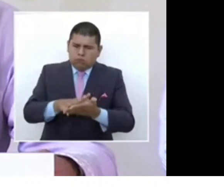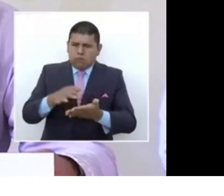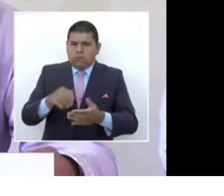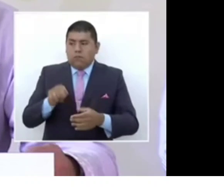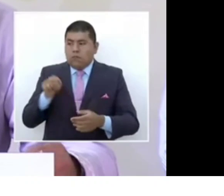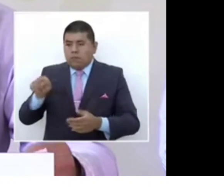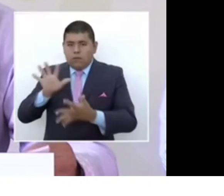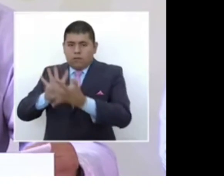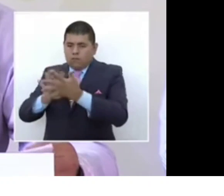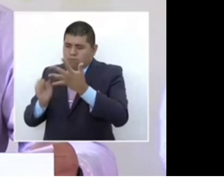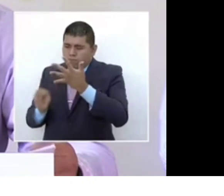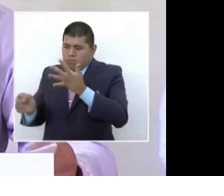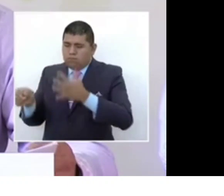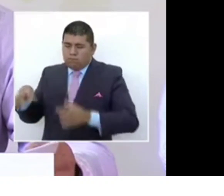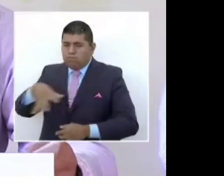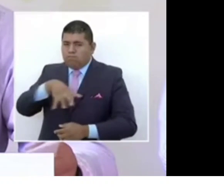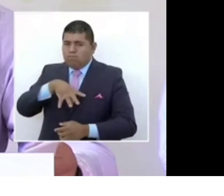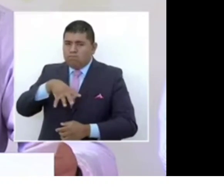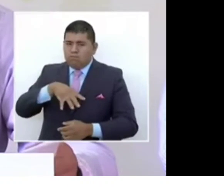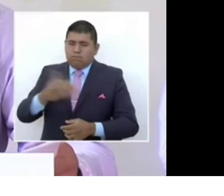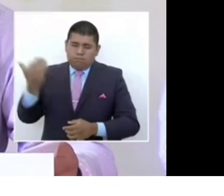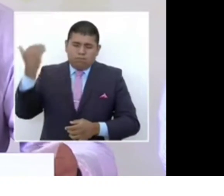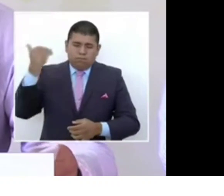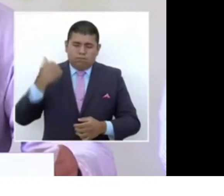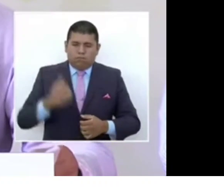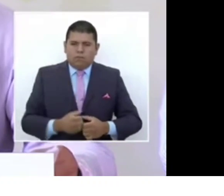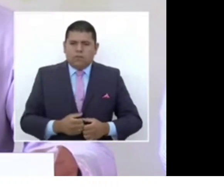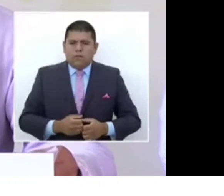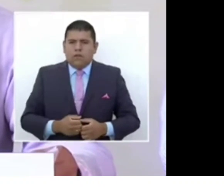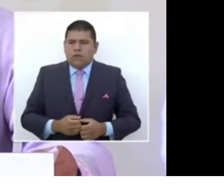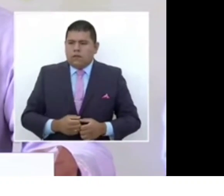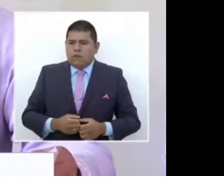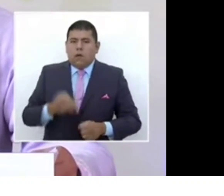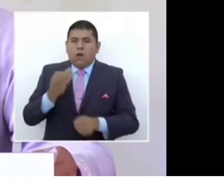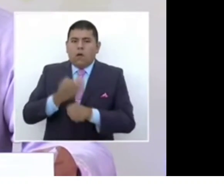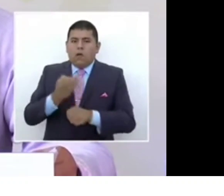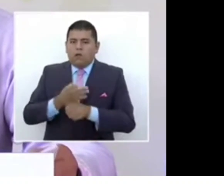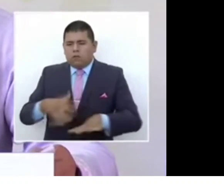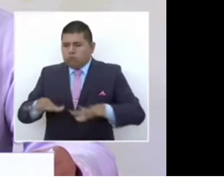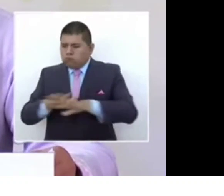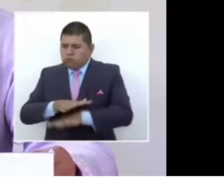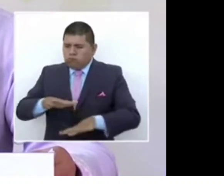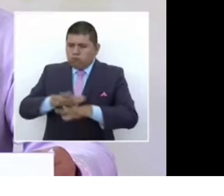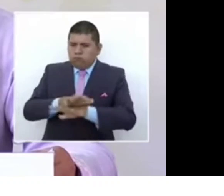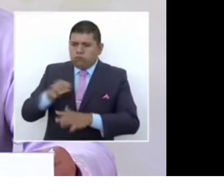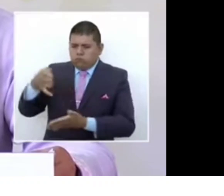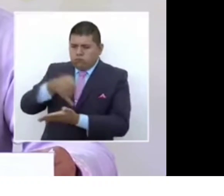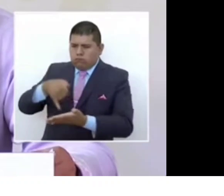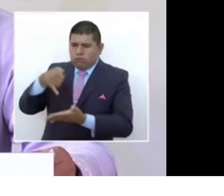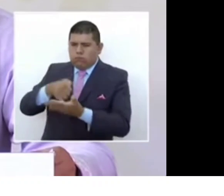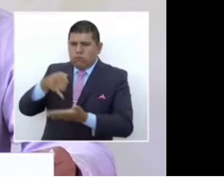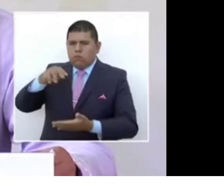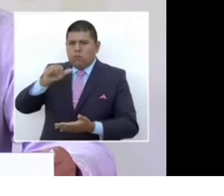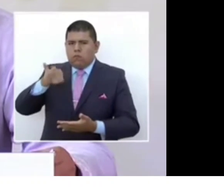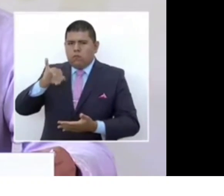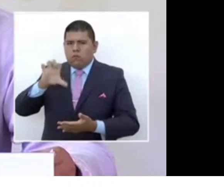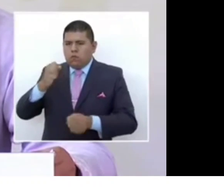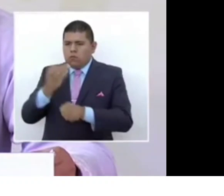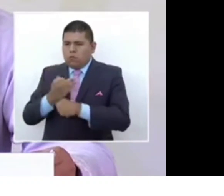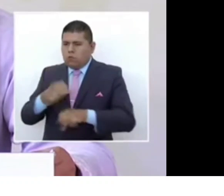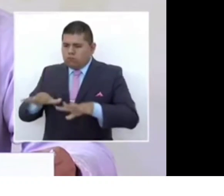preso en las Islas Marías. Se están rehabilitando las Islas Marías, se